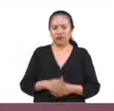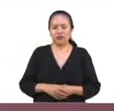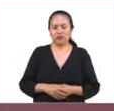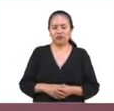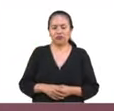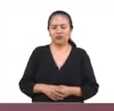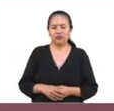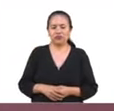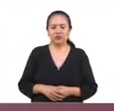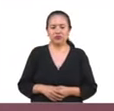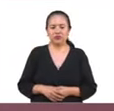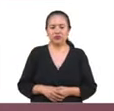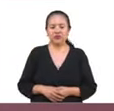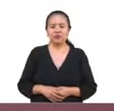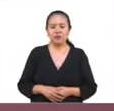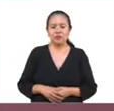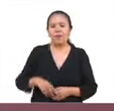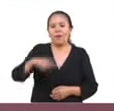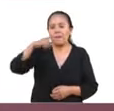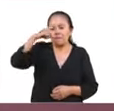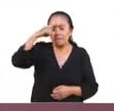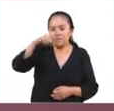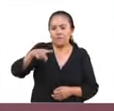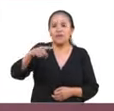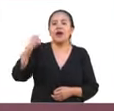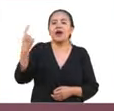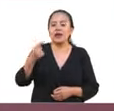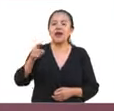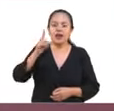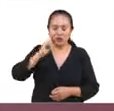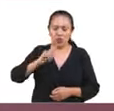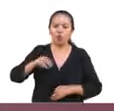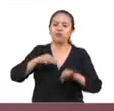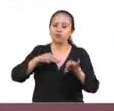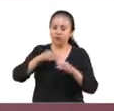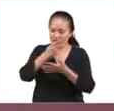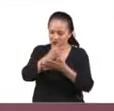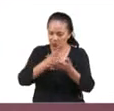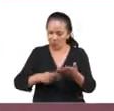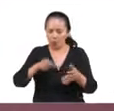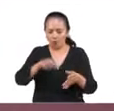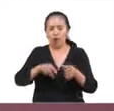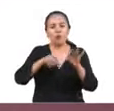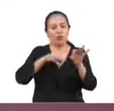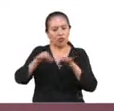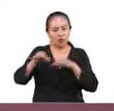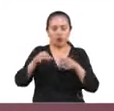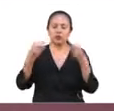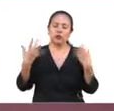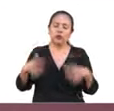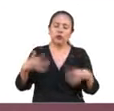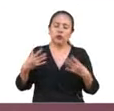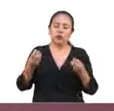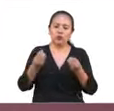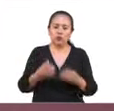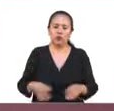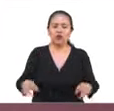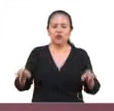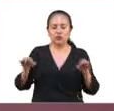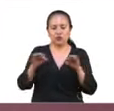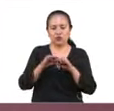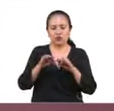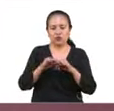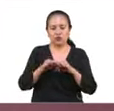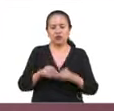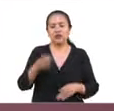han acopiado para ponerlo al servicio de este programa ha sido muy importante, y tan valioso